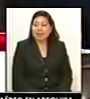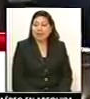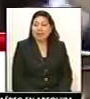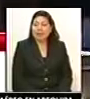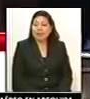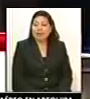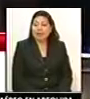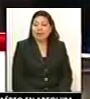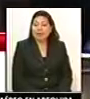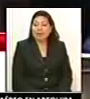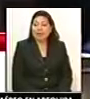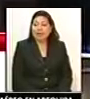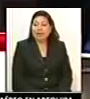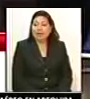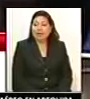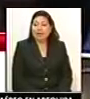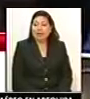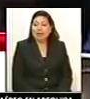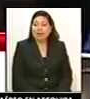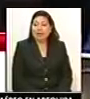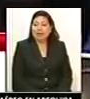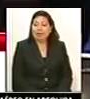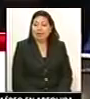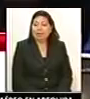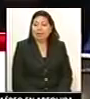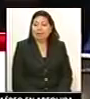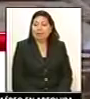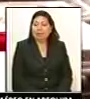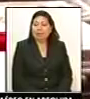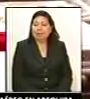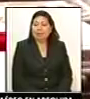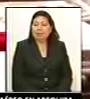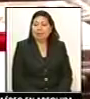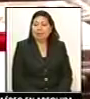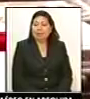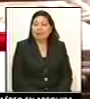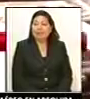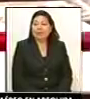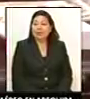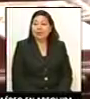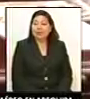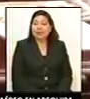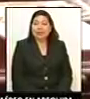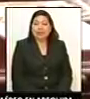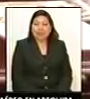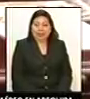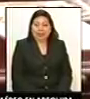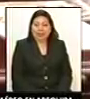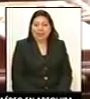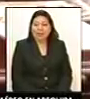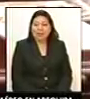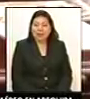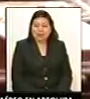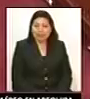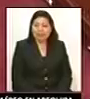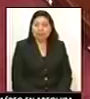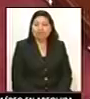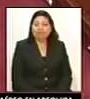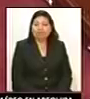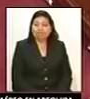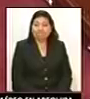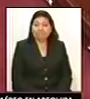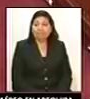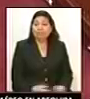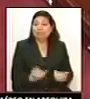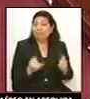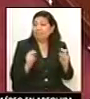Interrupción. La primera interrupción, congresista Violeta. Tiene la interrupción, congresista Violeta. Gracias, congresista Araos. Gracias, presidente. Presidente,